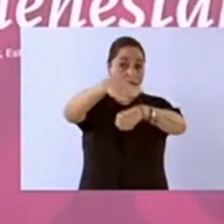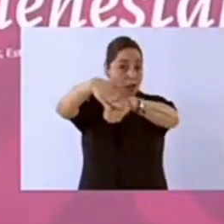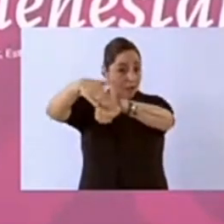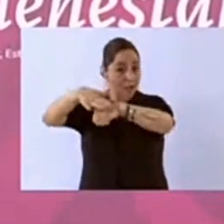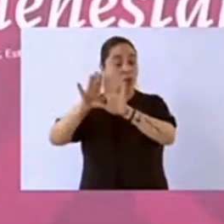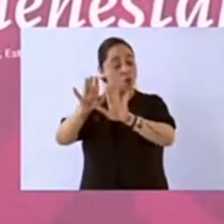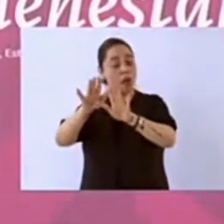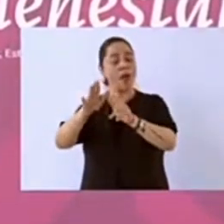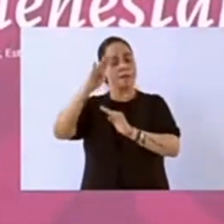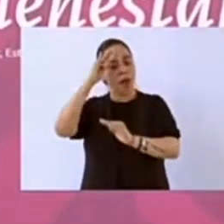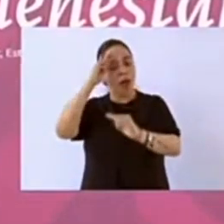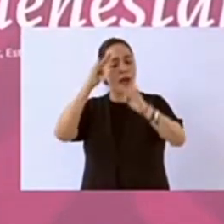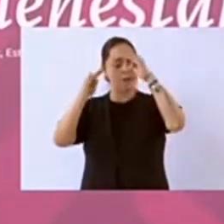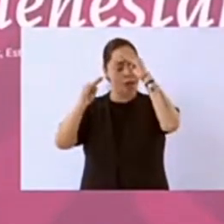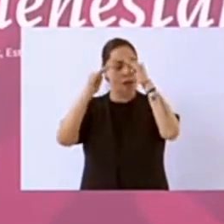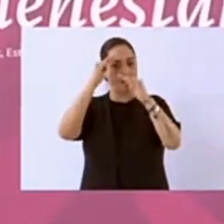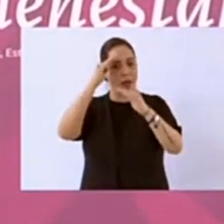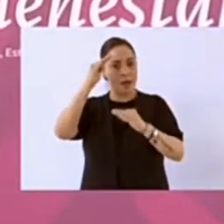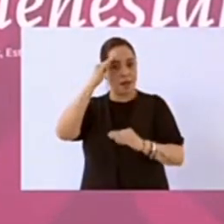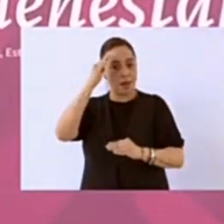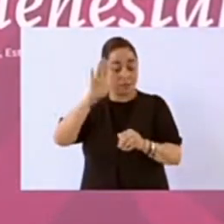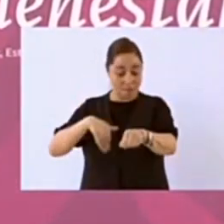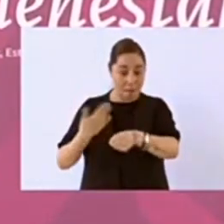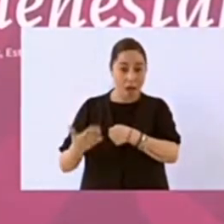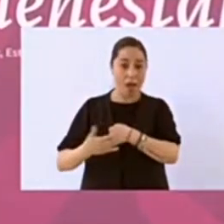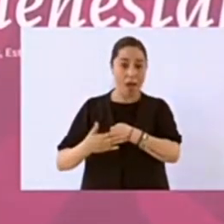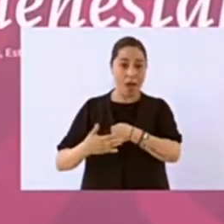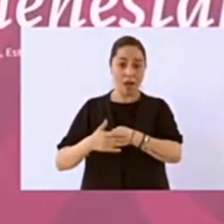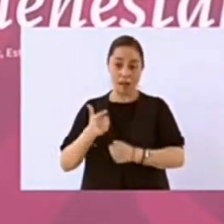a aumentar el salario mínimo